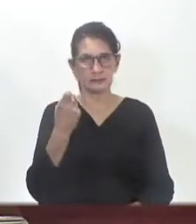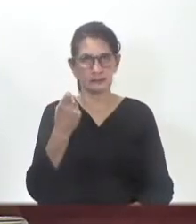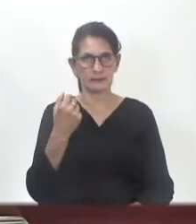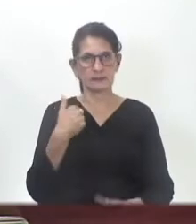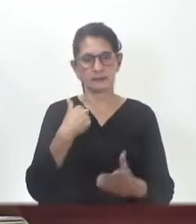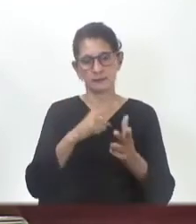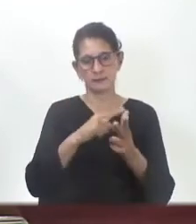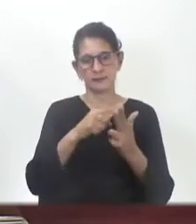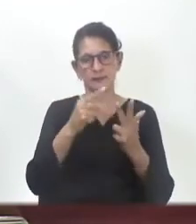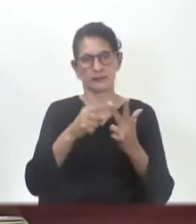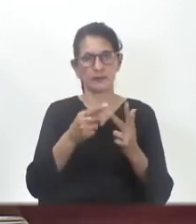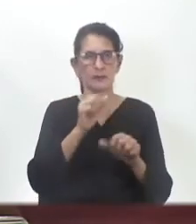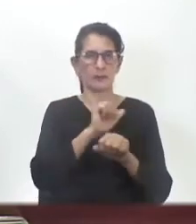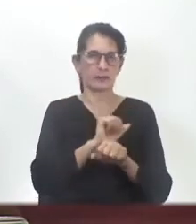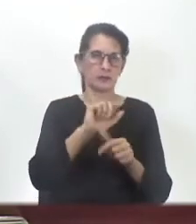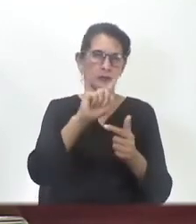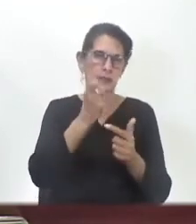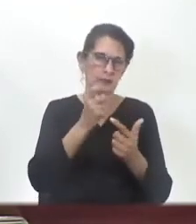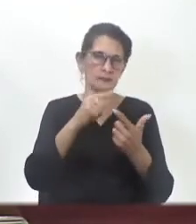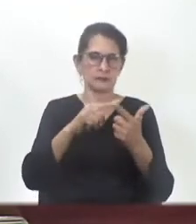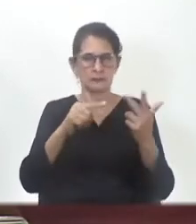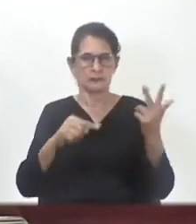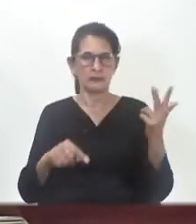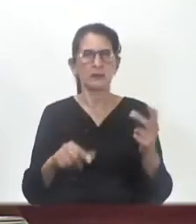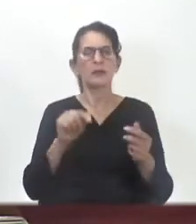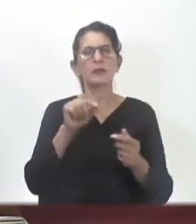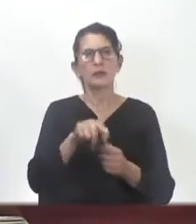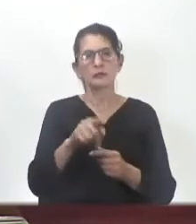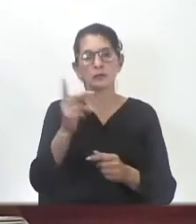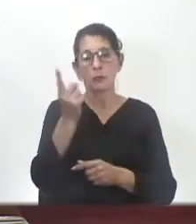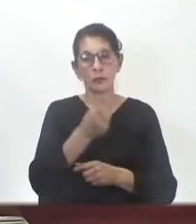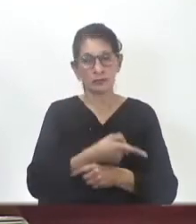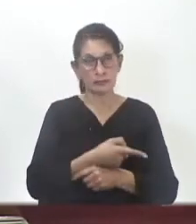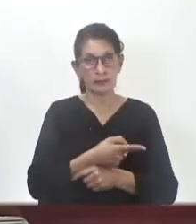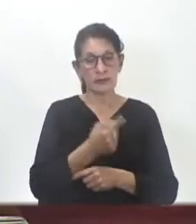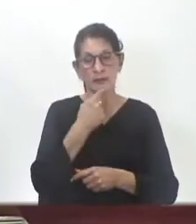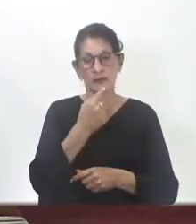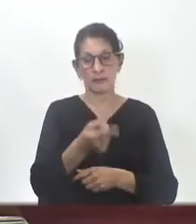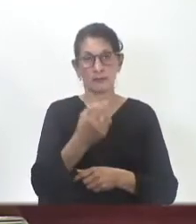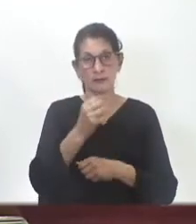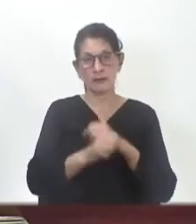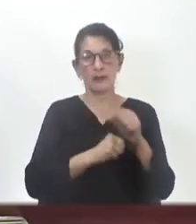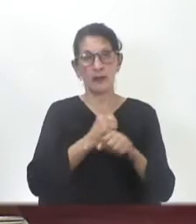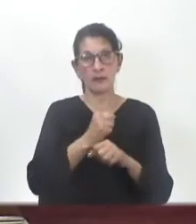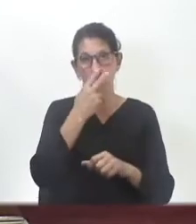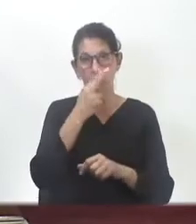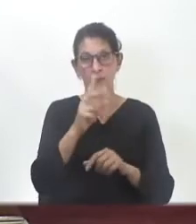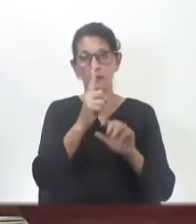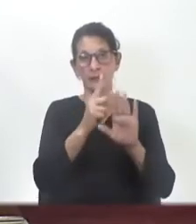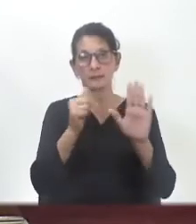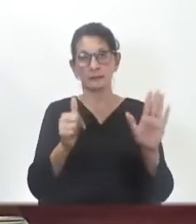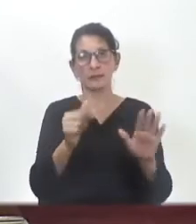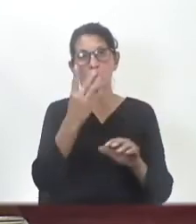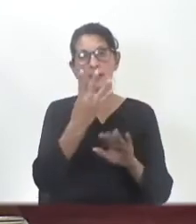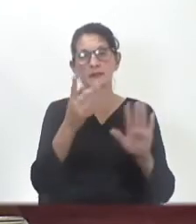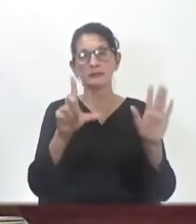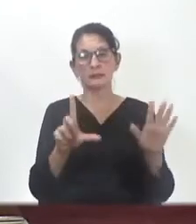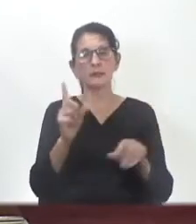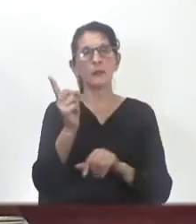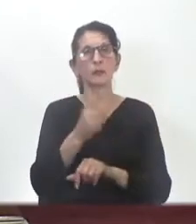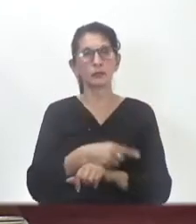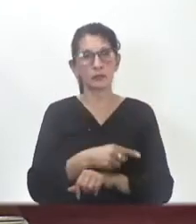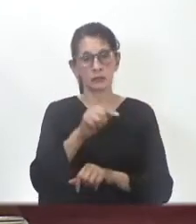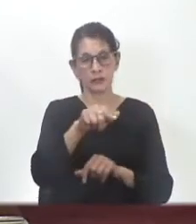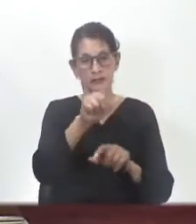tipos de institucionalizaciones. De estos porcentajes, corresponde destacar que en el 2016 el 47% de